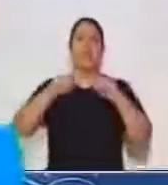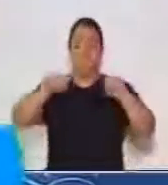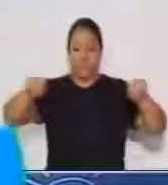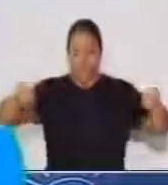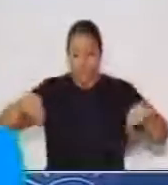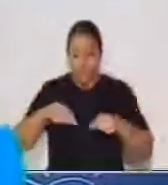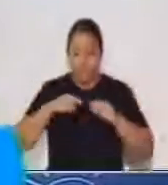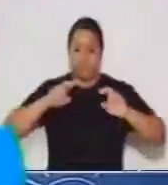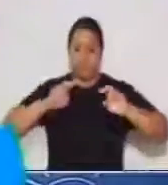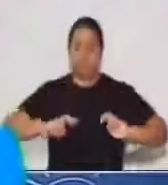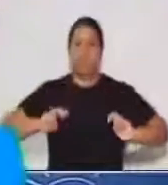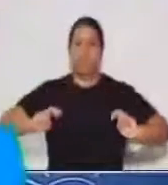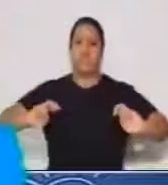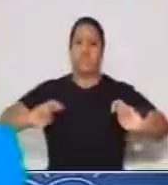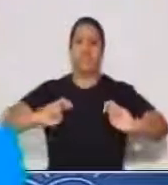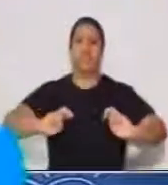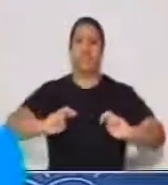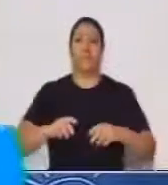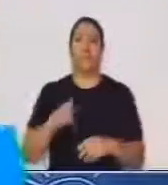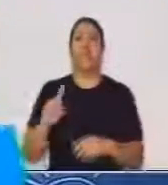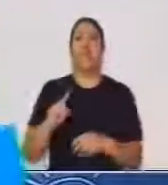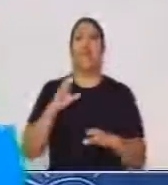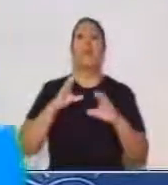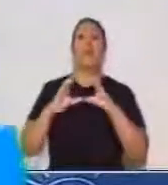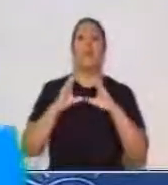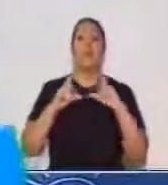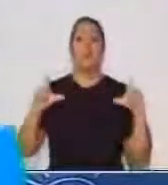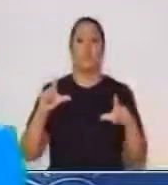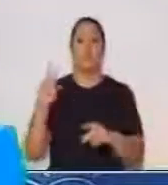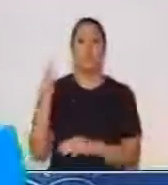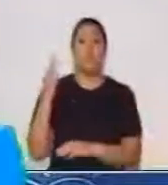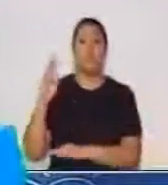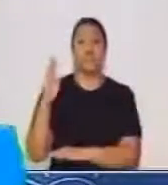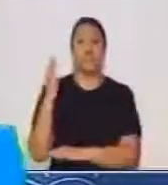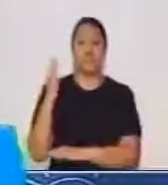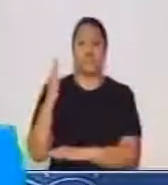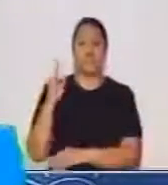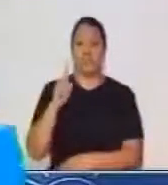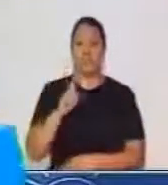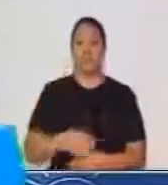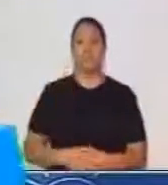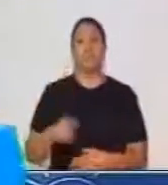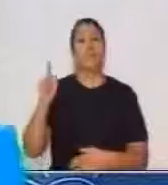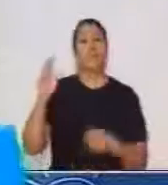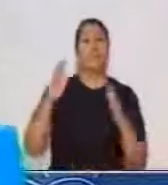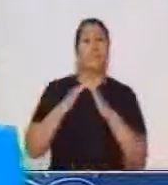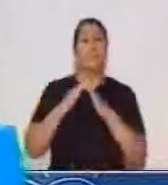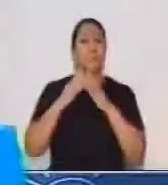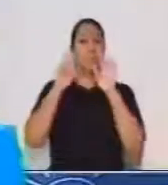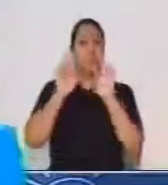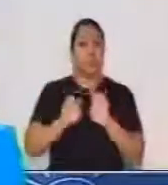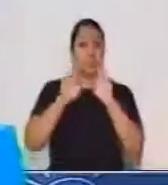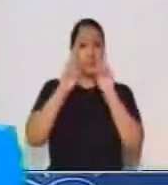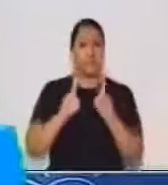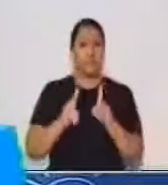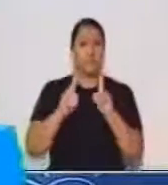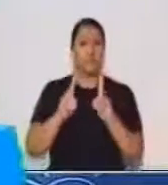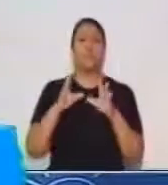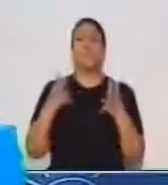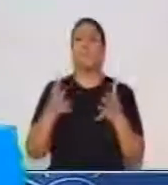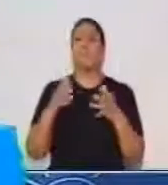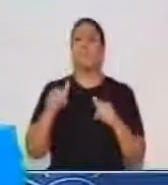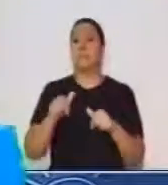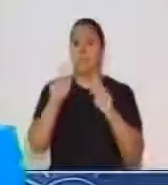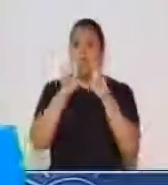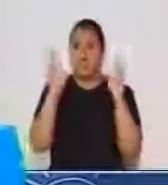área de comunicación y lenguaje para segundo básico. Si en casa hay alguna persona con discapacidad, este tema